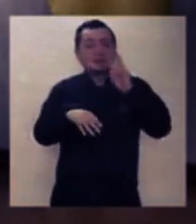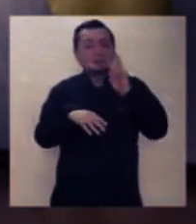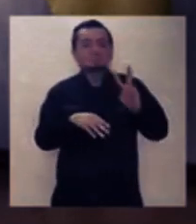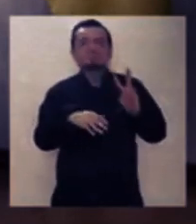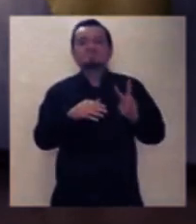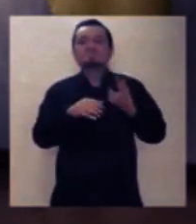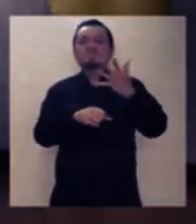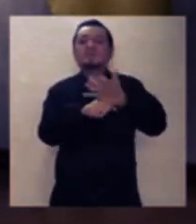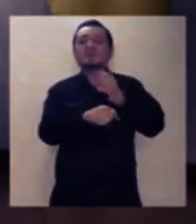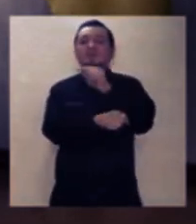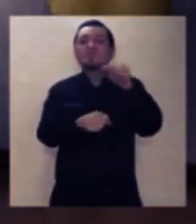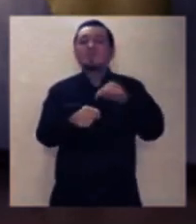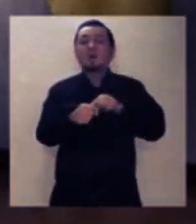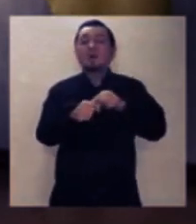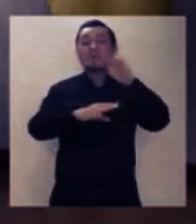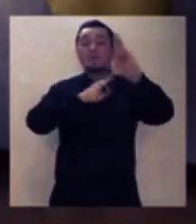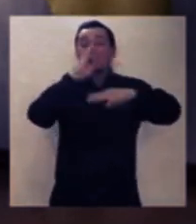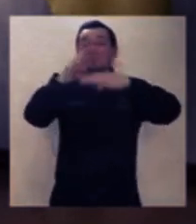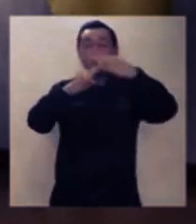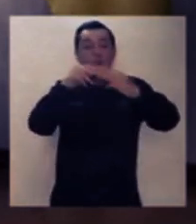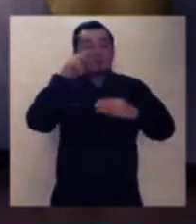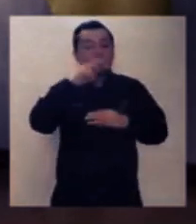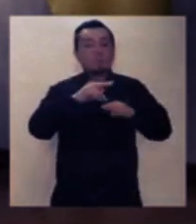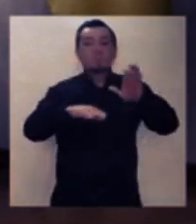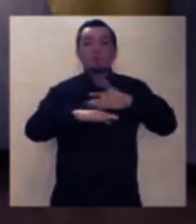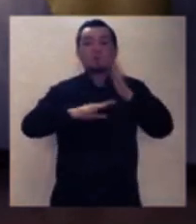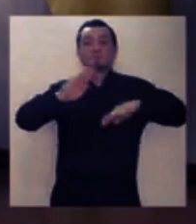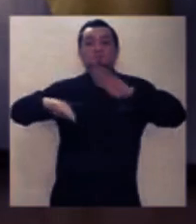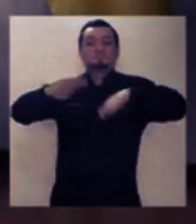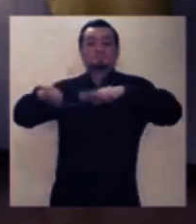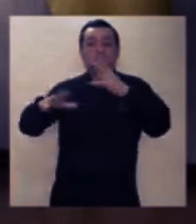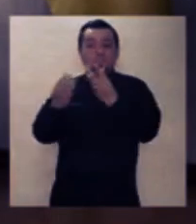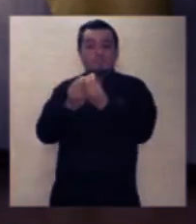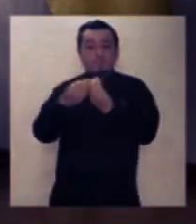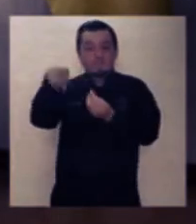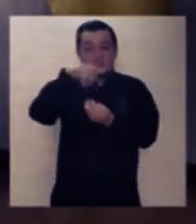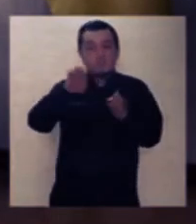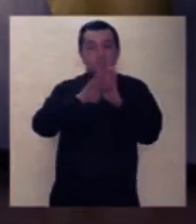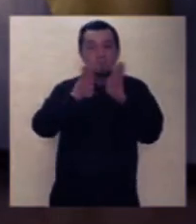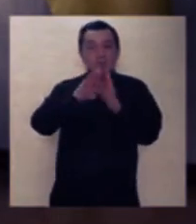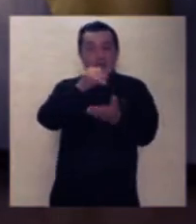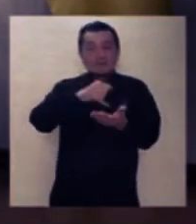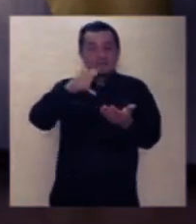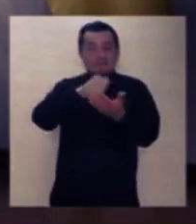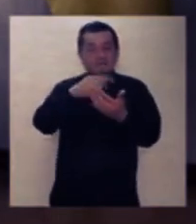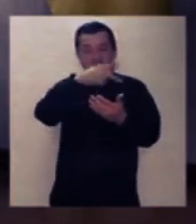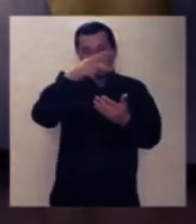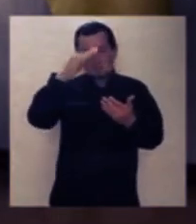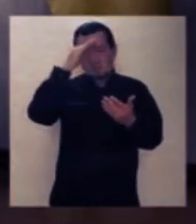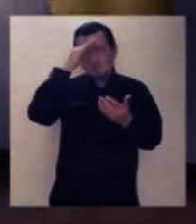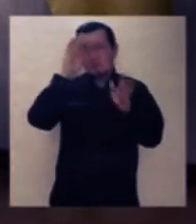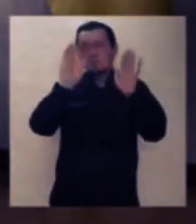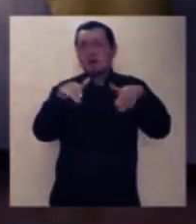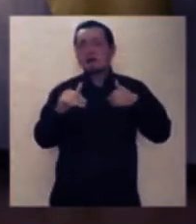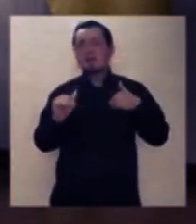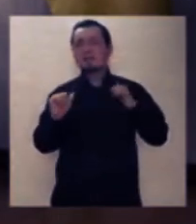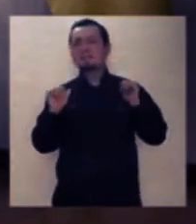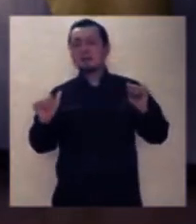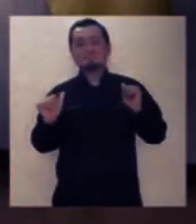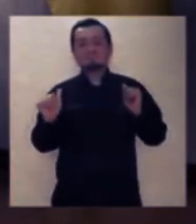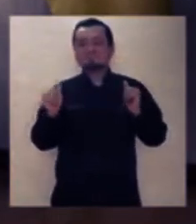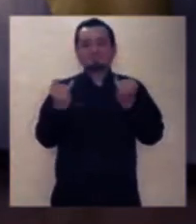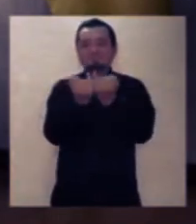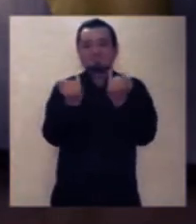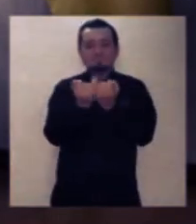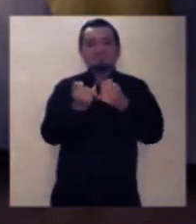convertido desafortunadamente en el 5º lugar a nivel mundial en número de muertes. Jalisco no es una isla y el nivel de vulnerabilidad que tenemos